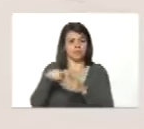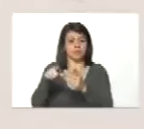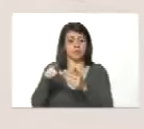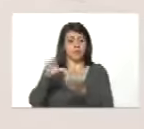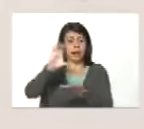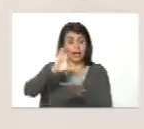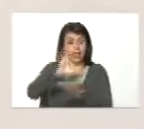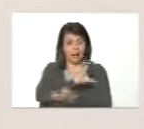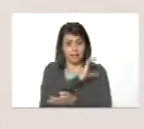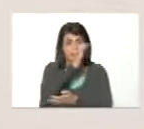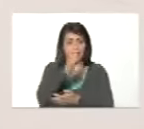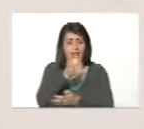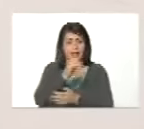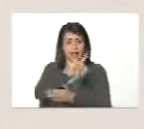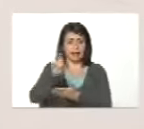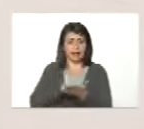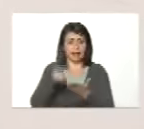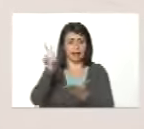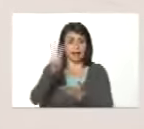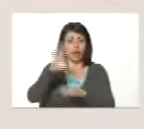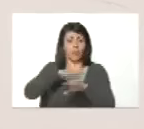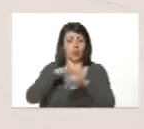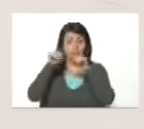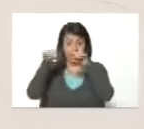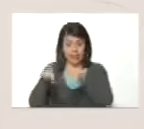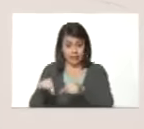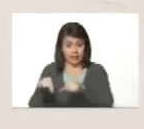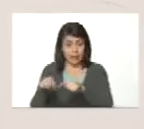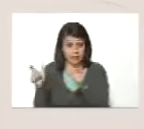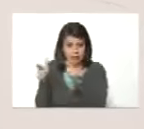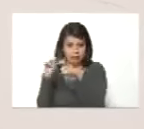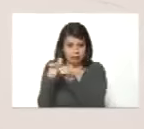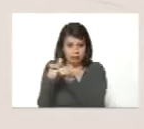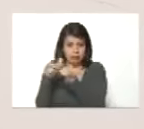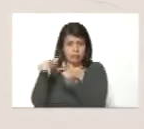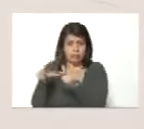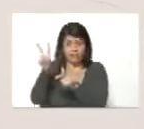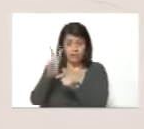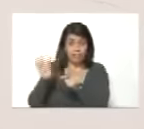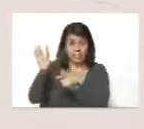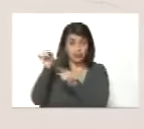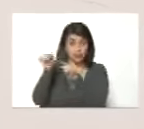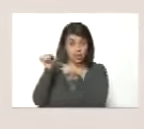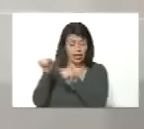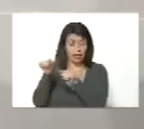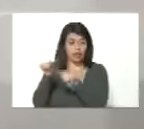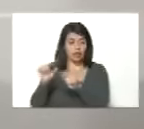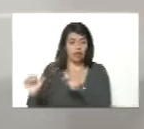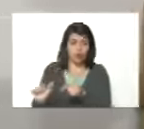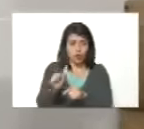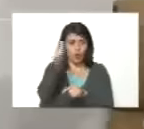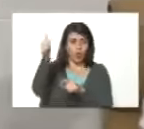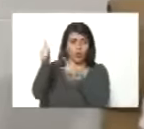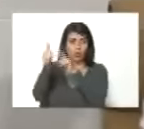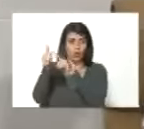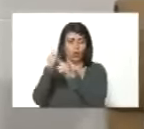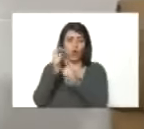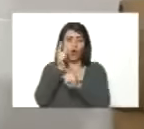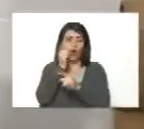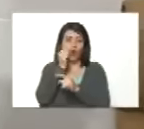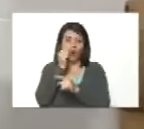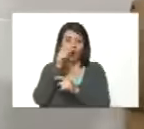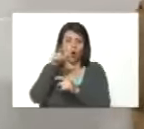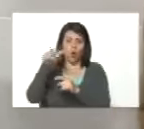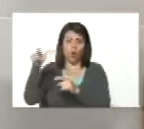Capitanía General de Venezuela, porque de esta pequeña Capitanía General surgió un puñado de hombres que